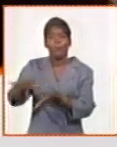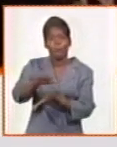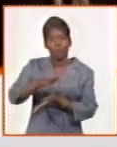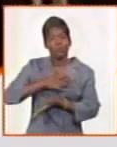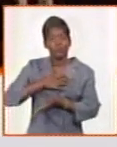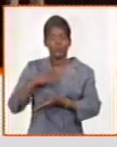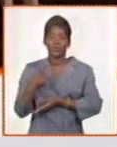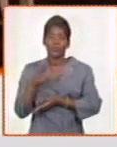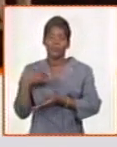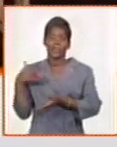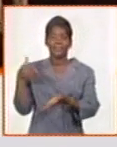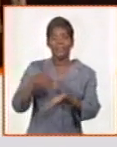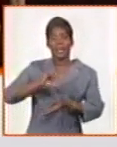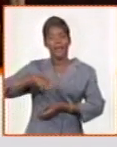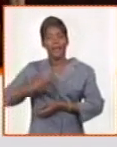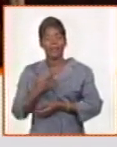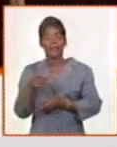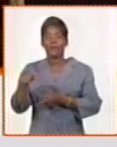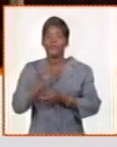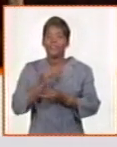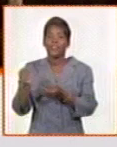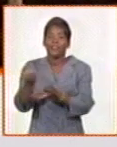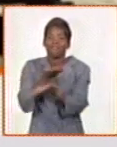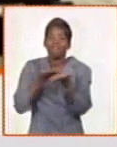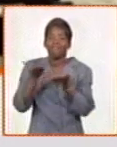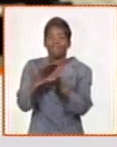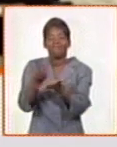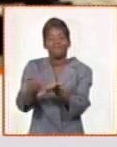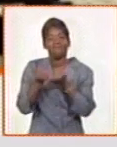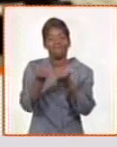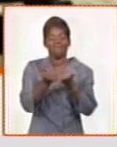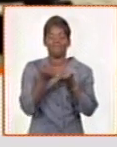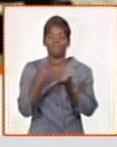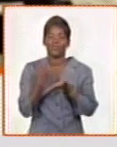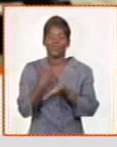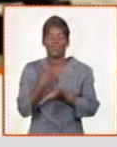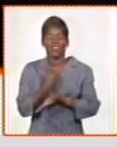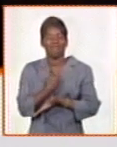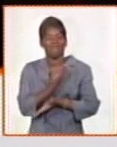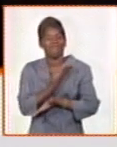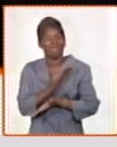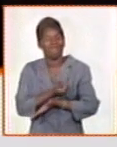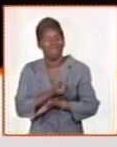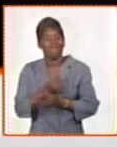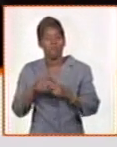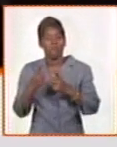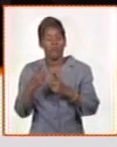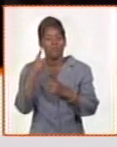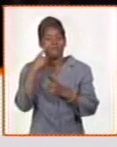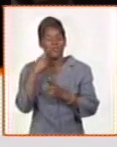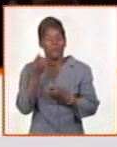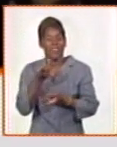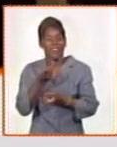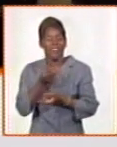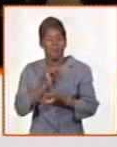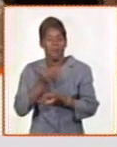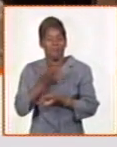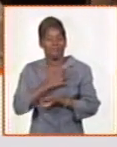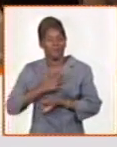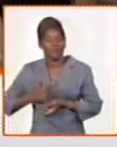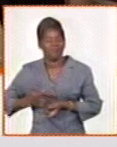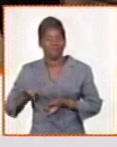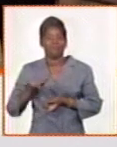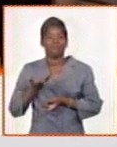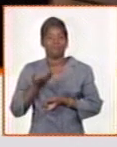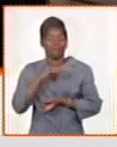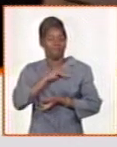la llegada de la cultura. Yo creo que eso exactamente. Tengo que recordar como final las Brigadas